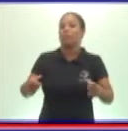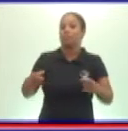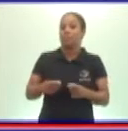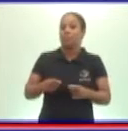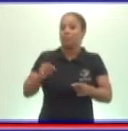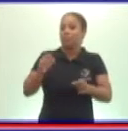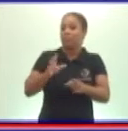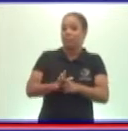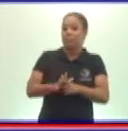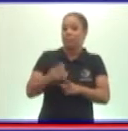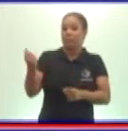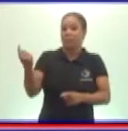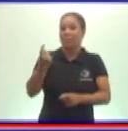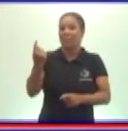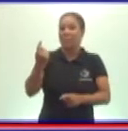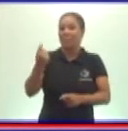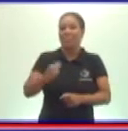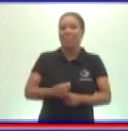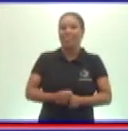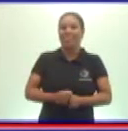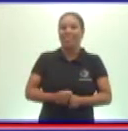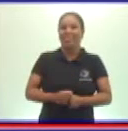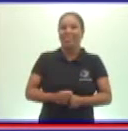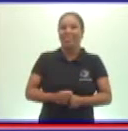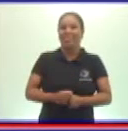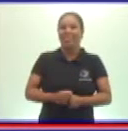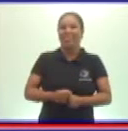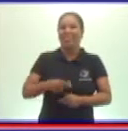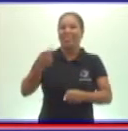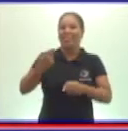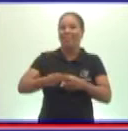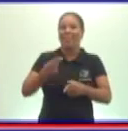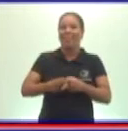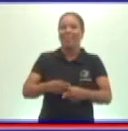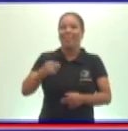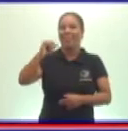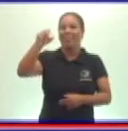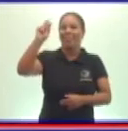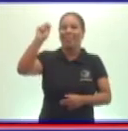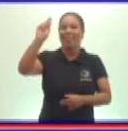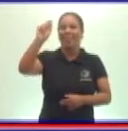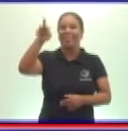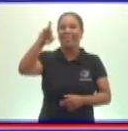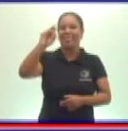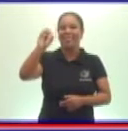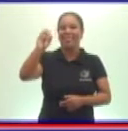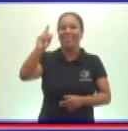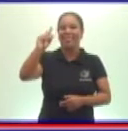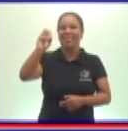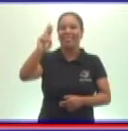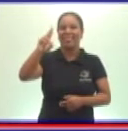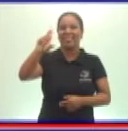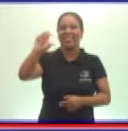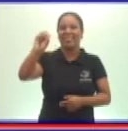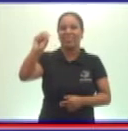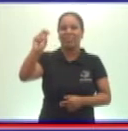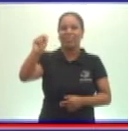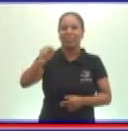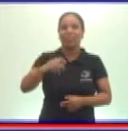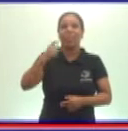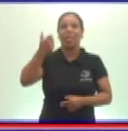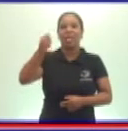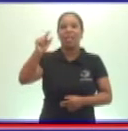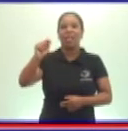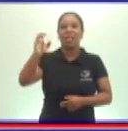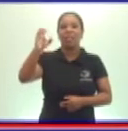como hemos estado hablando, se titula Introducción al estudio de la cultura política, y que en definitiva lo que va a